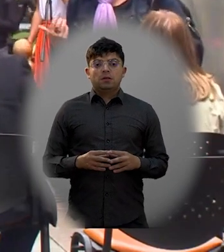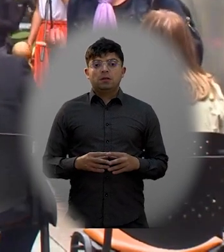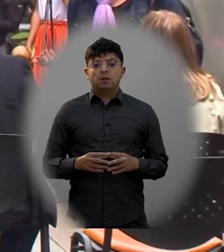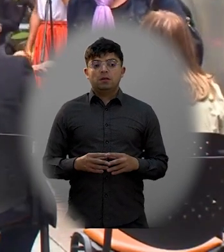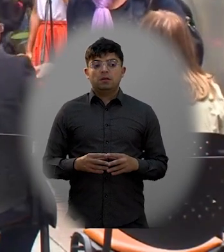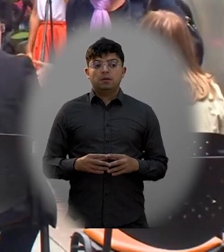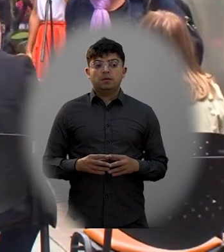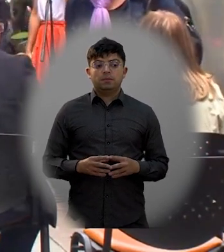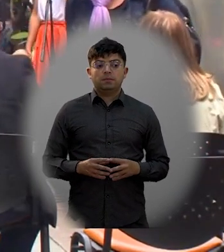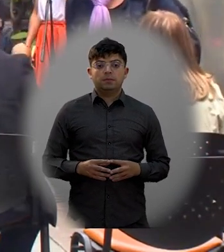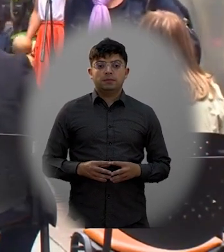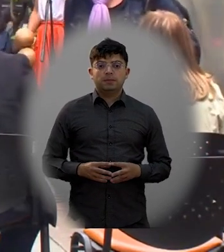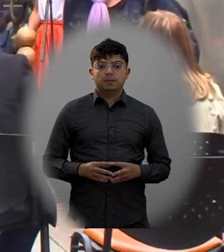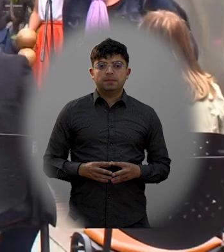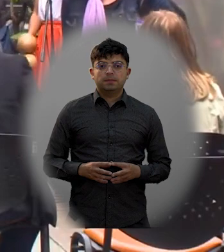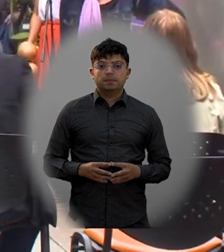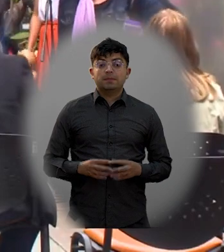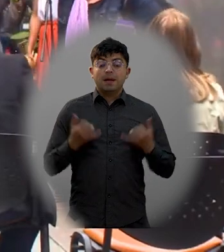Estas cuatro